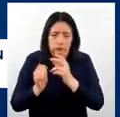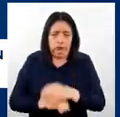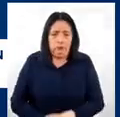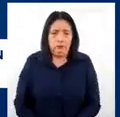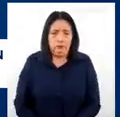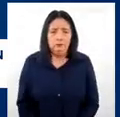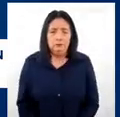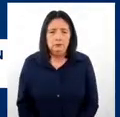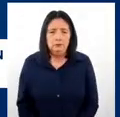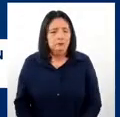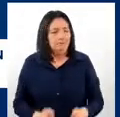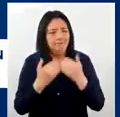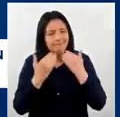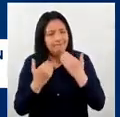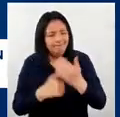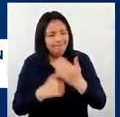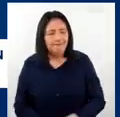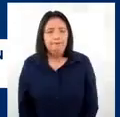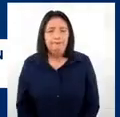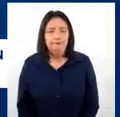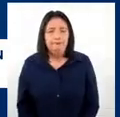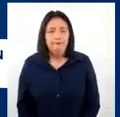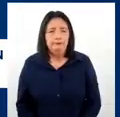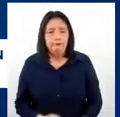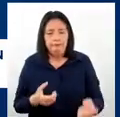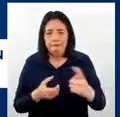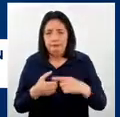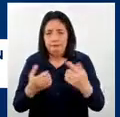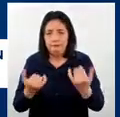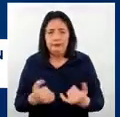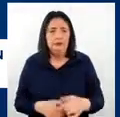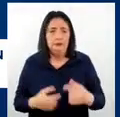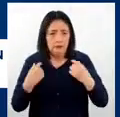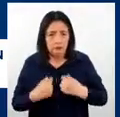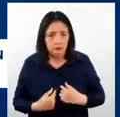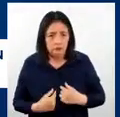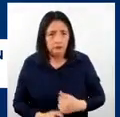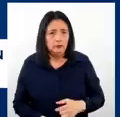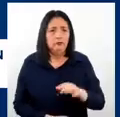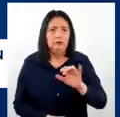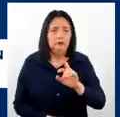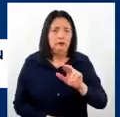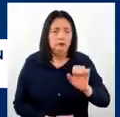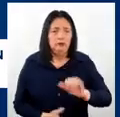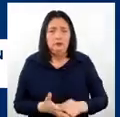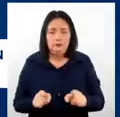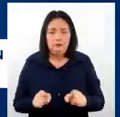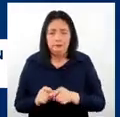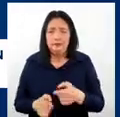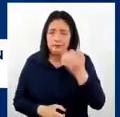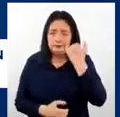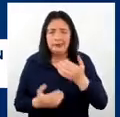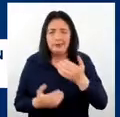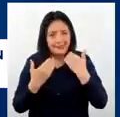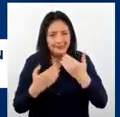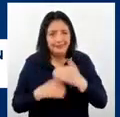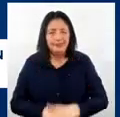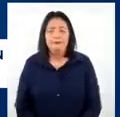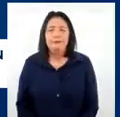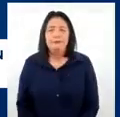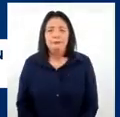Perfecto. Muchísimas gracias por participar, el doctor Carlos Almanzanir y también Isabel. Muchísimas gracias.